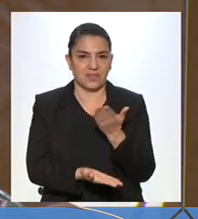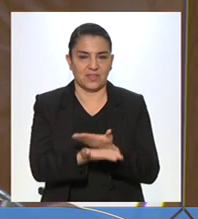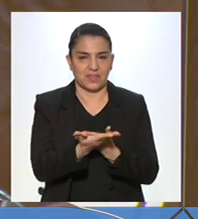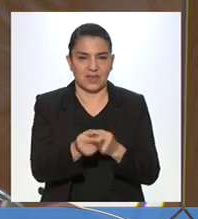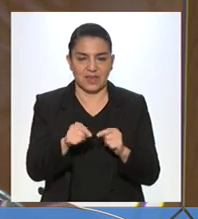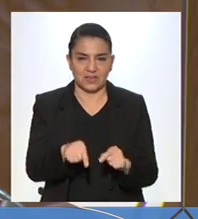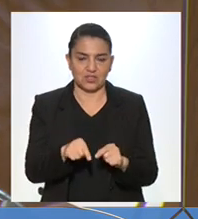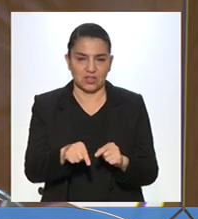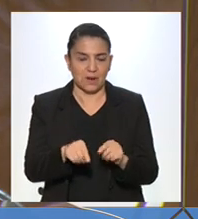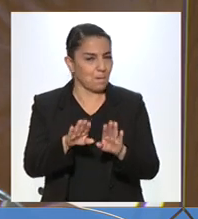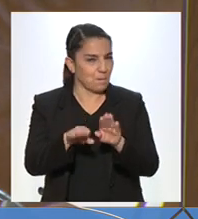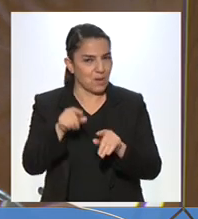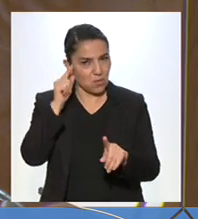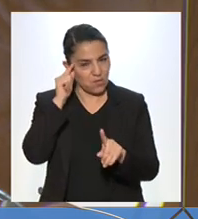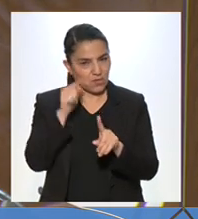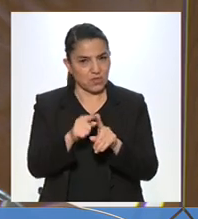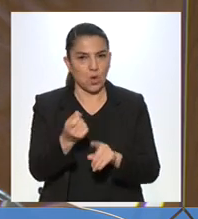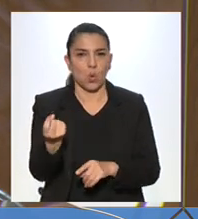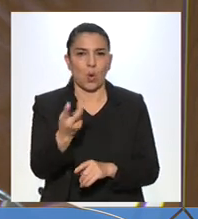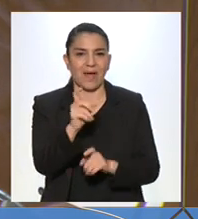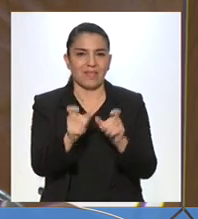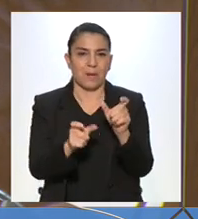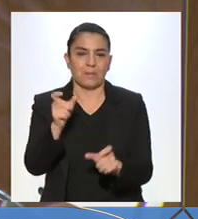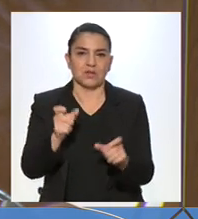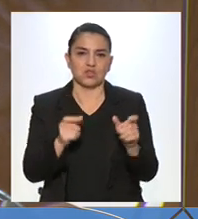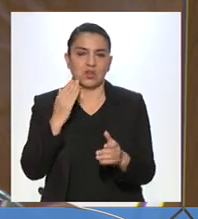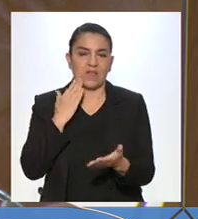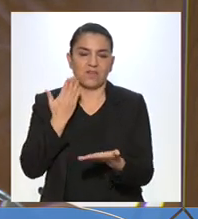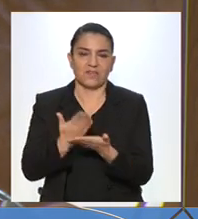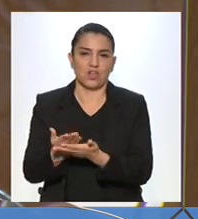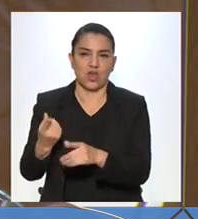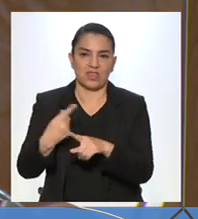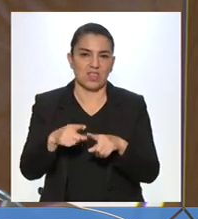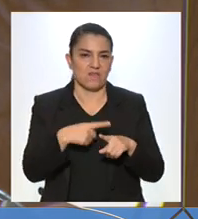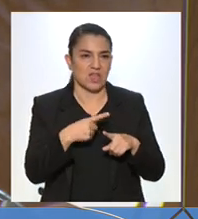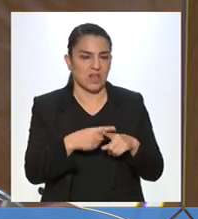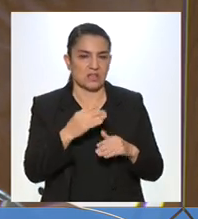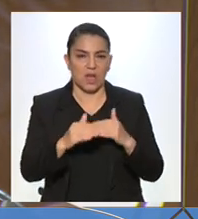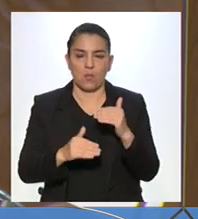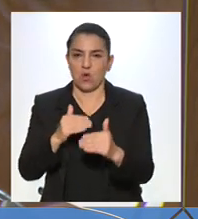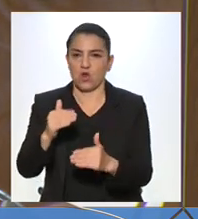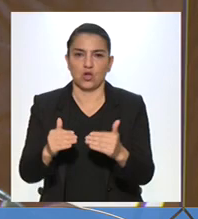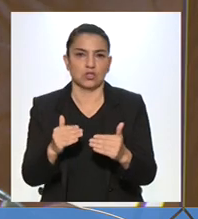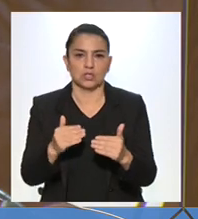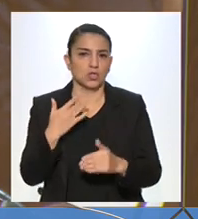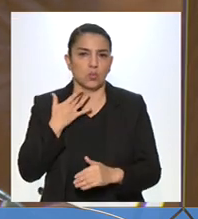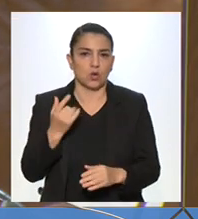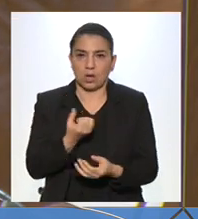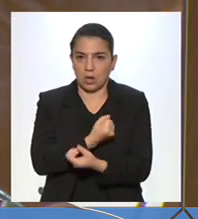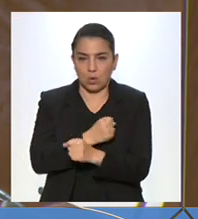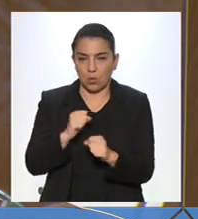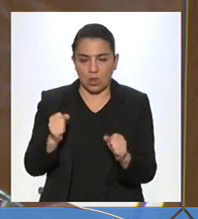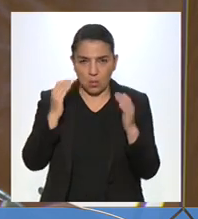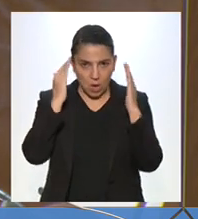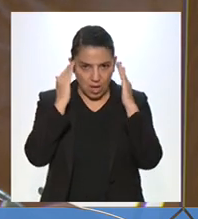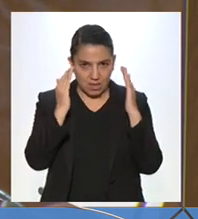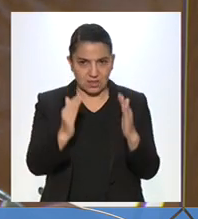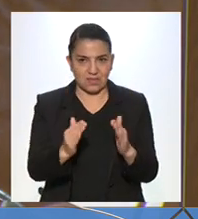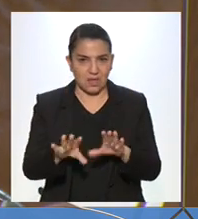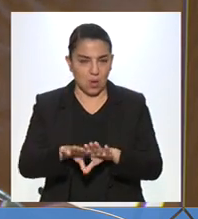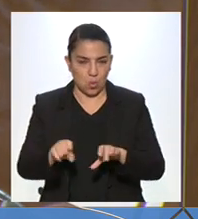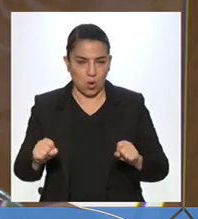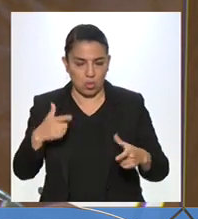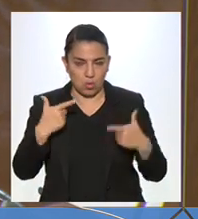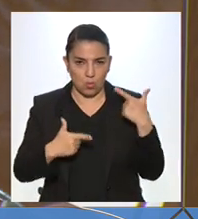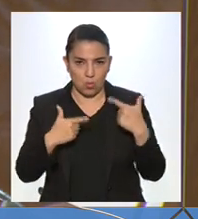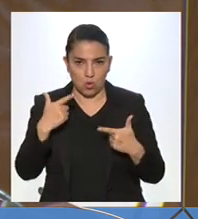lo mismo. ¿Cuánta gente se ha beneficiado con diversos mecanismos precisamente porque no hemos sido capaces de abordar acuerdos